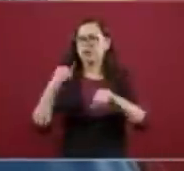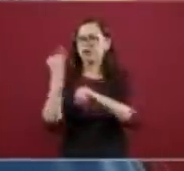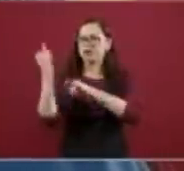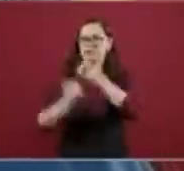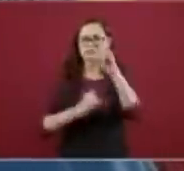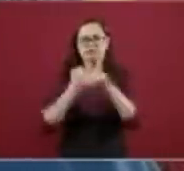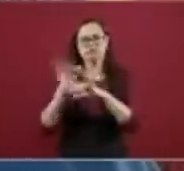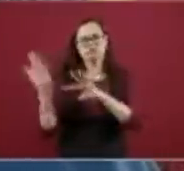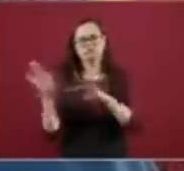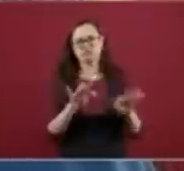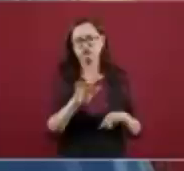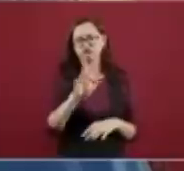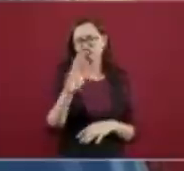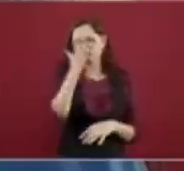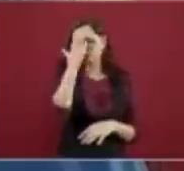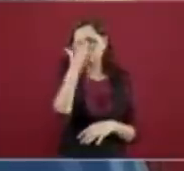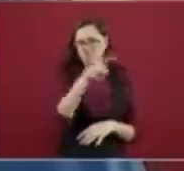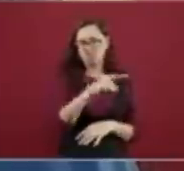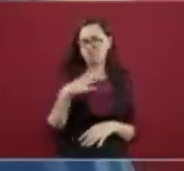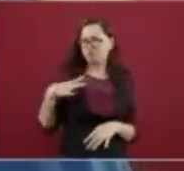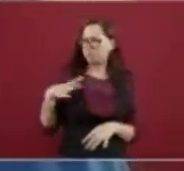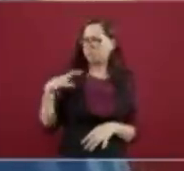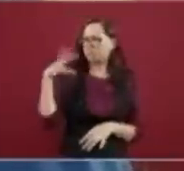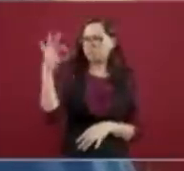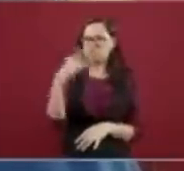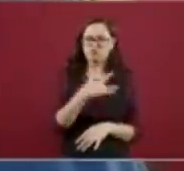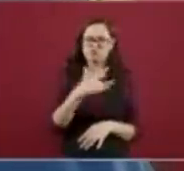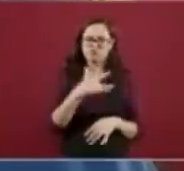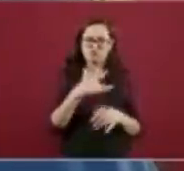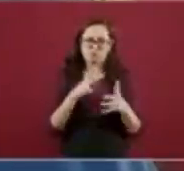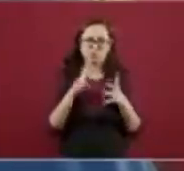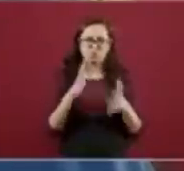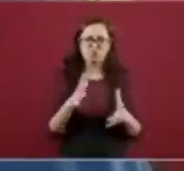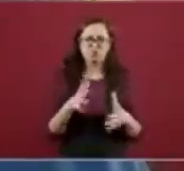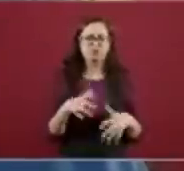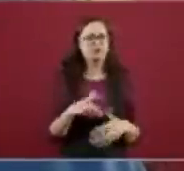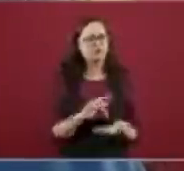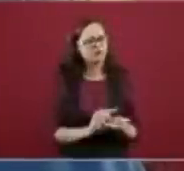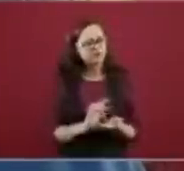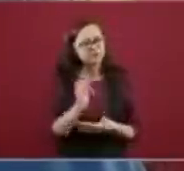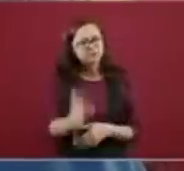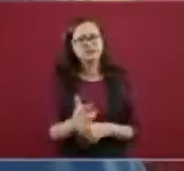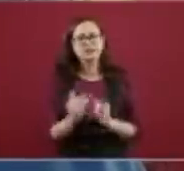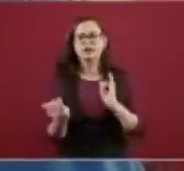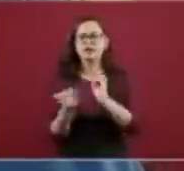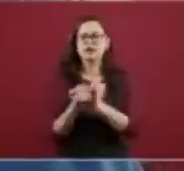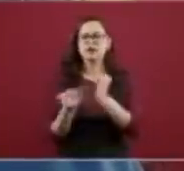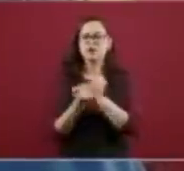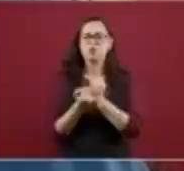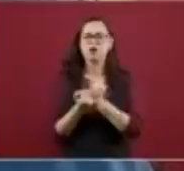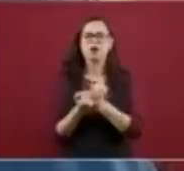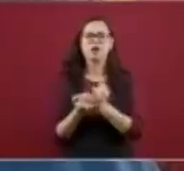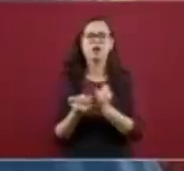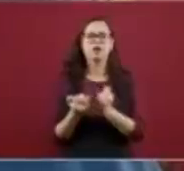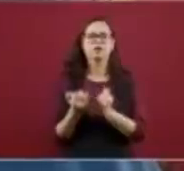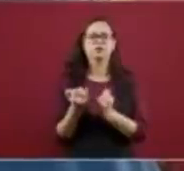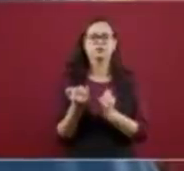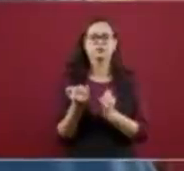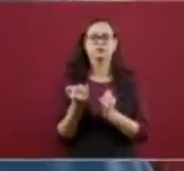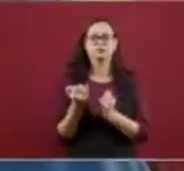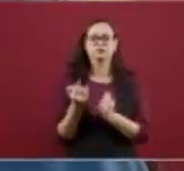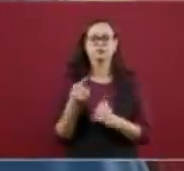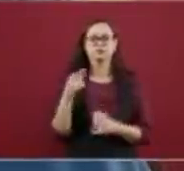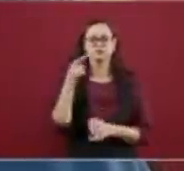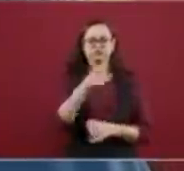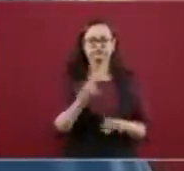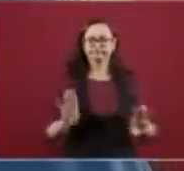sumarse a esto de manera generosa, de manera en la que su